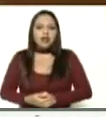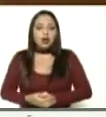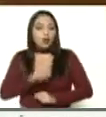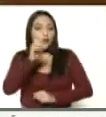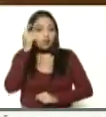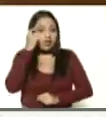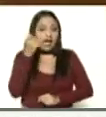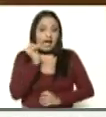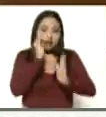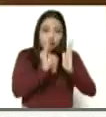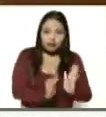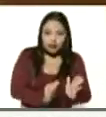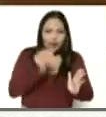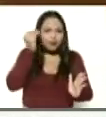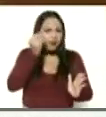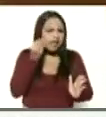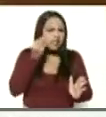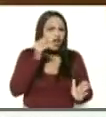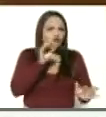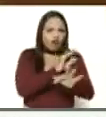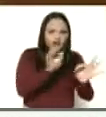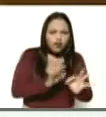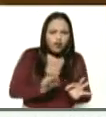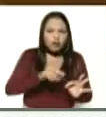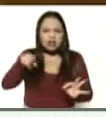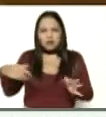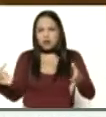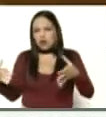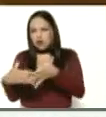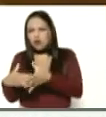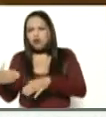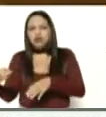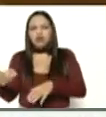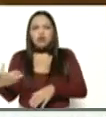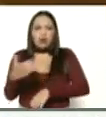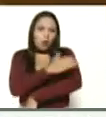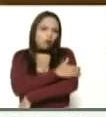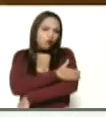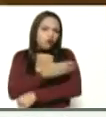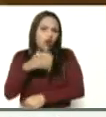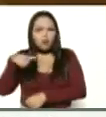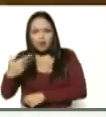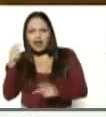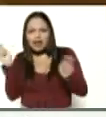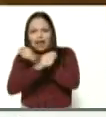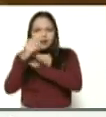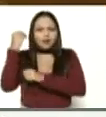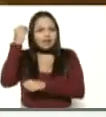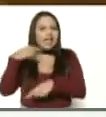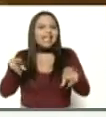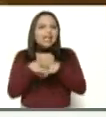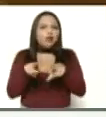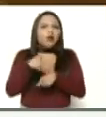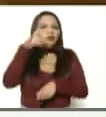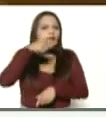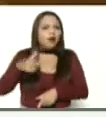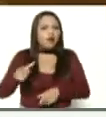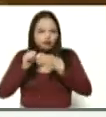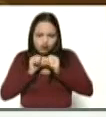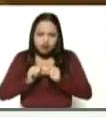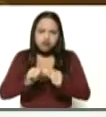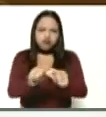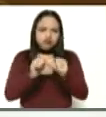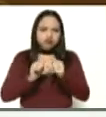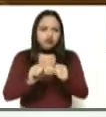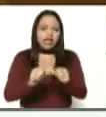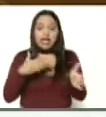posición, ya no piensan igual o hasta se reúnen con sectores de la oposición, aún hay un pueblo que resiste en medio de escenarios